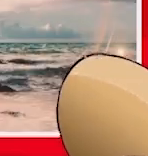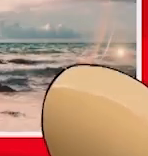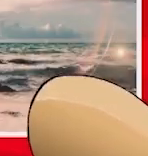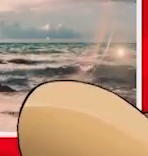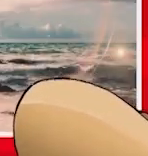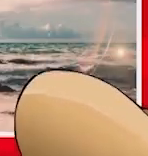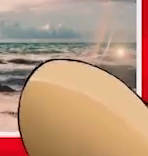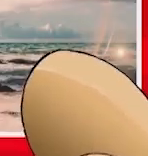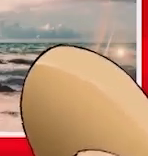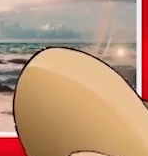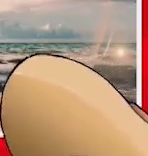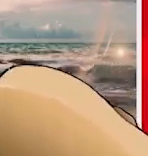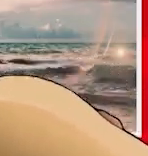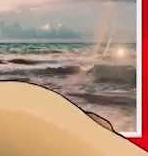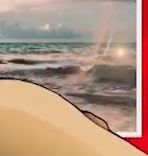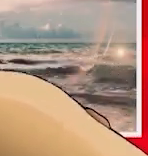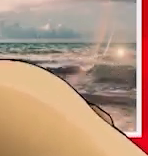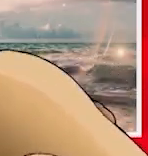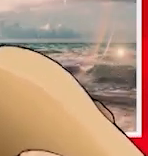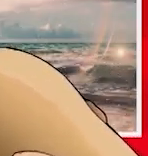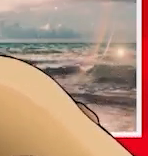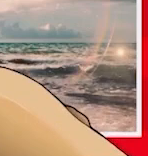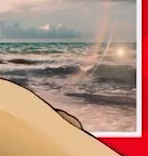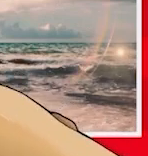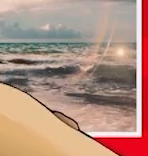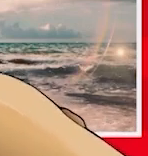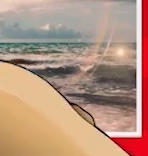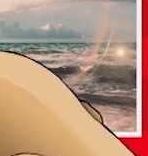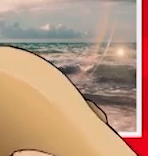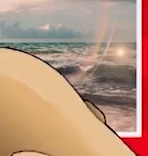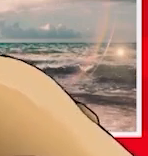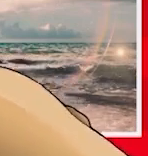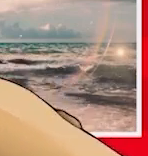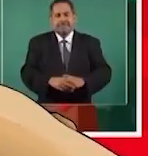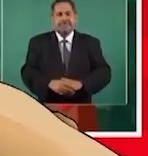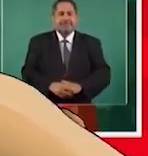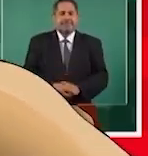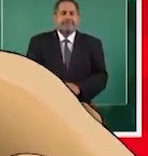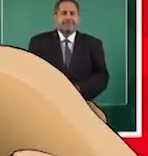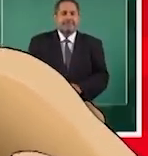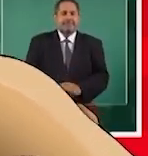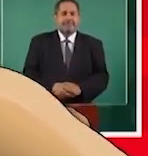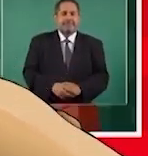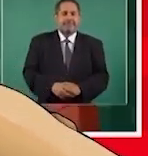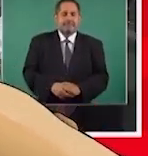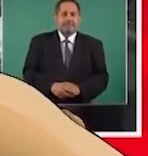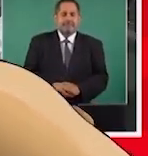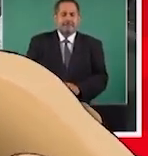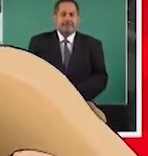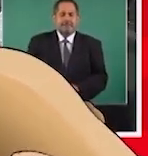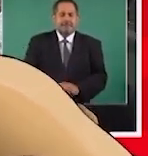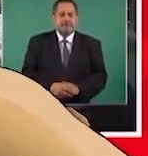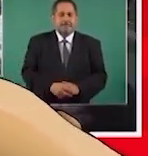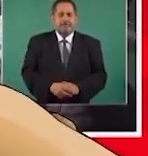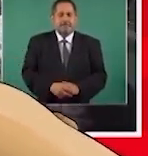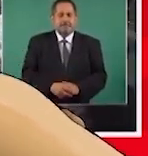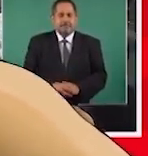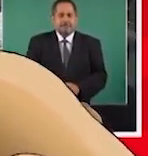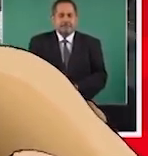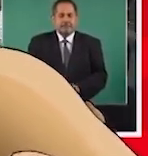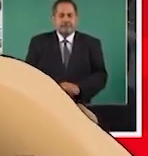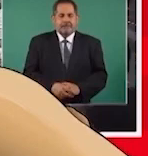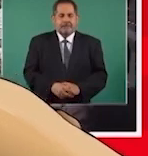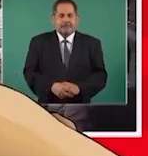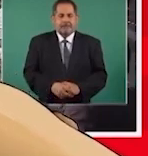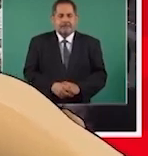En el segundo sitio aparece un tema muy candente: la revocación de mandato. Hace unos meses la oposición anunciaba que buscaría